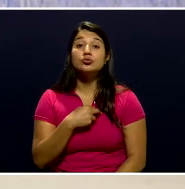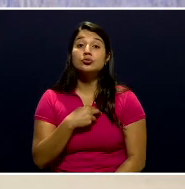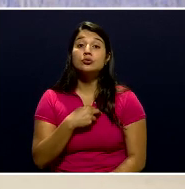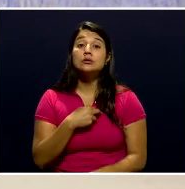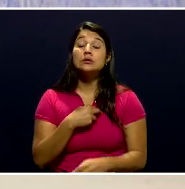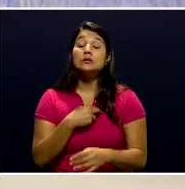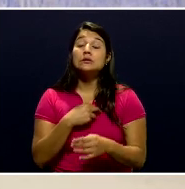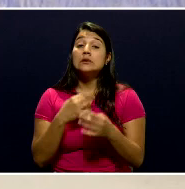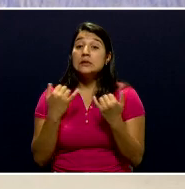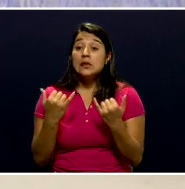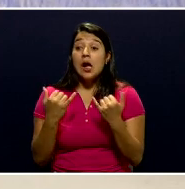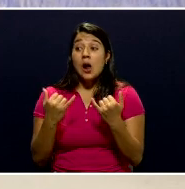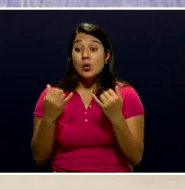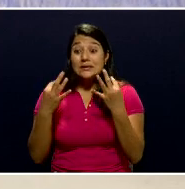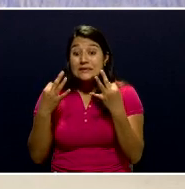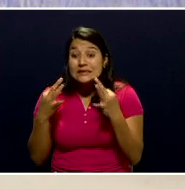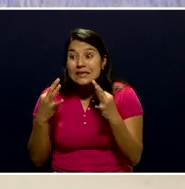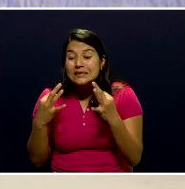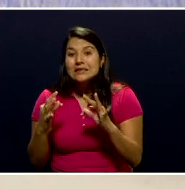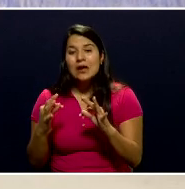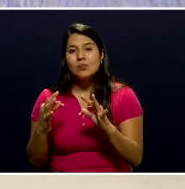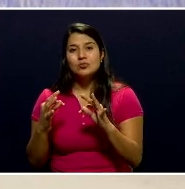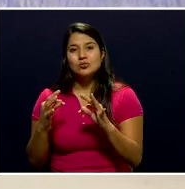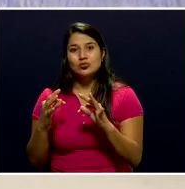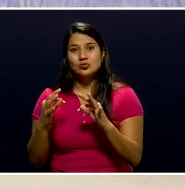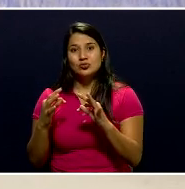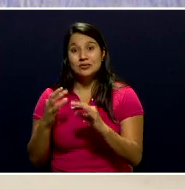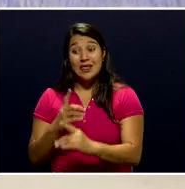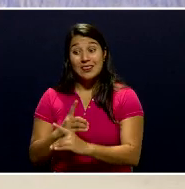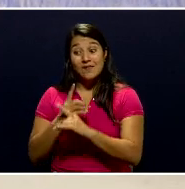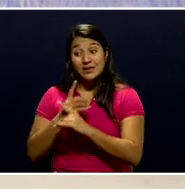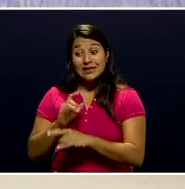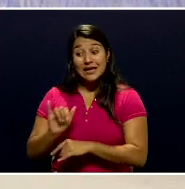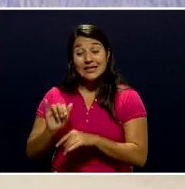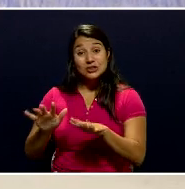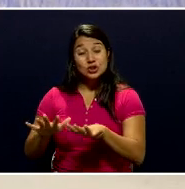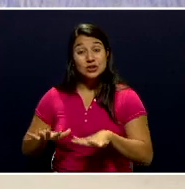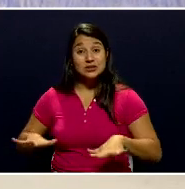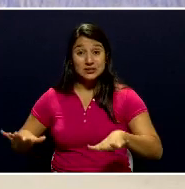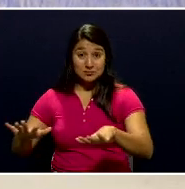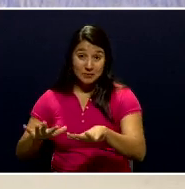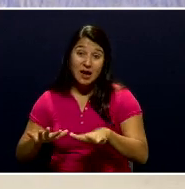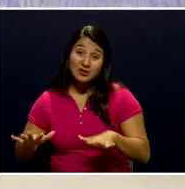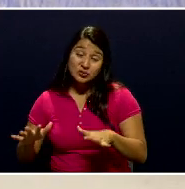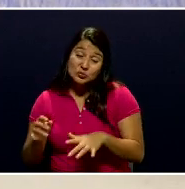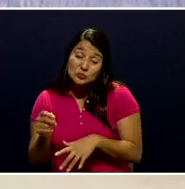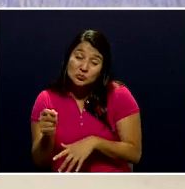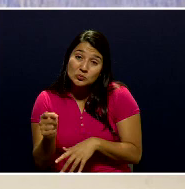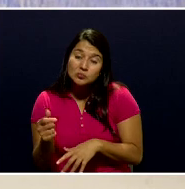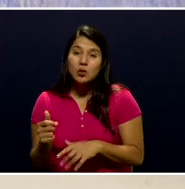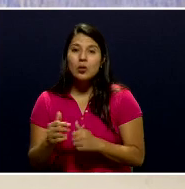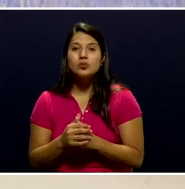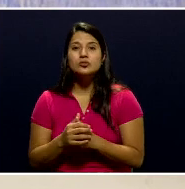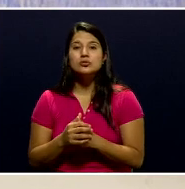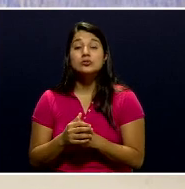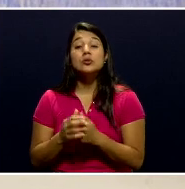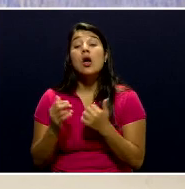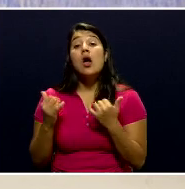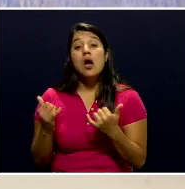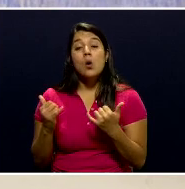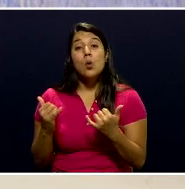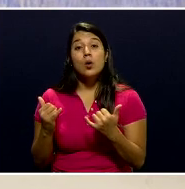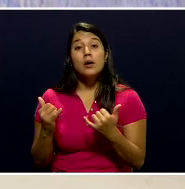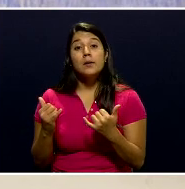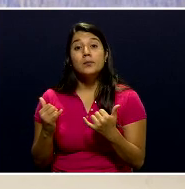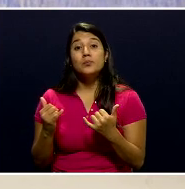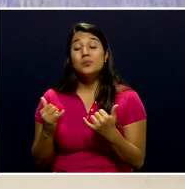batallando esos espacios que decimos que son pocos, que son escasos, están batallando